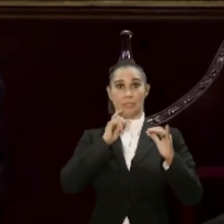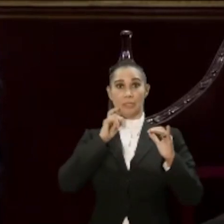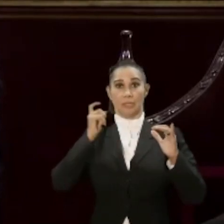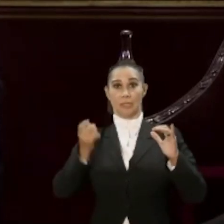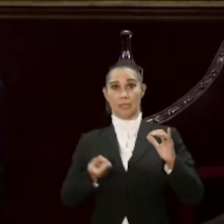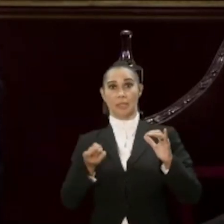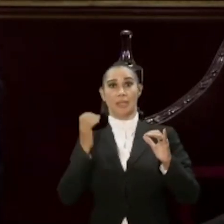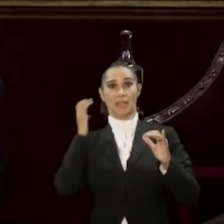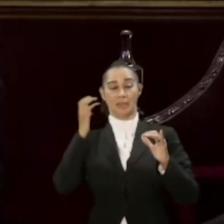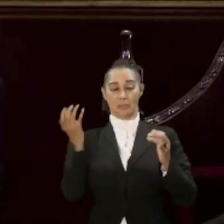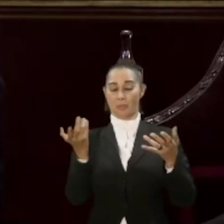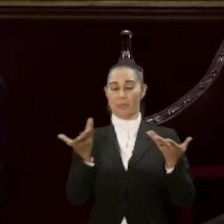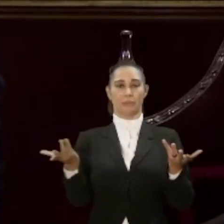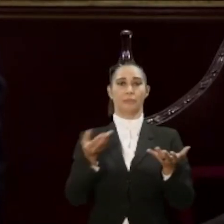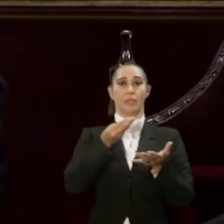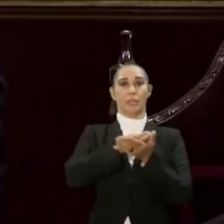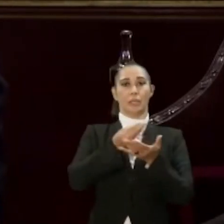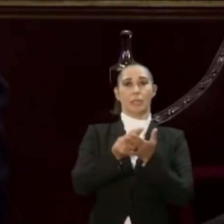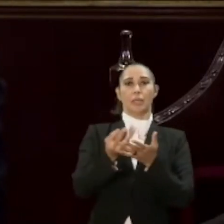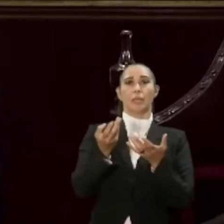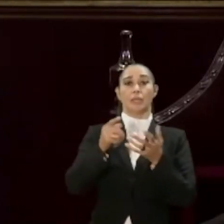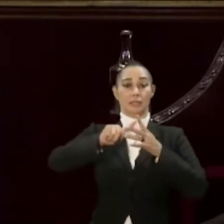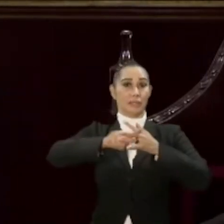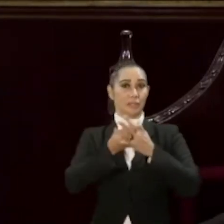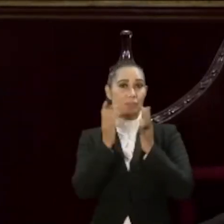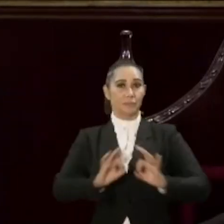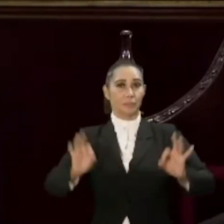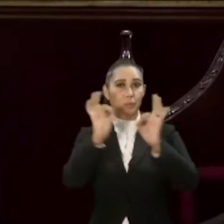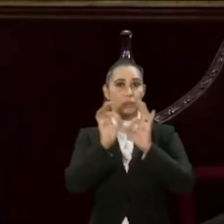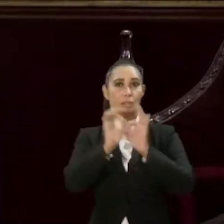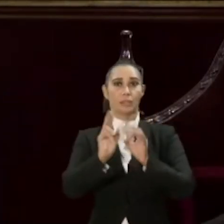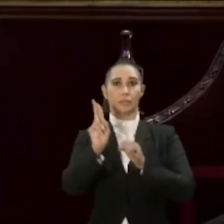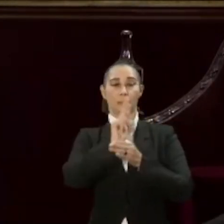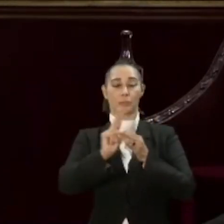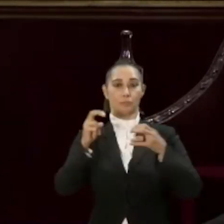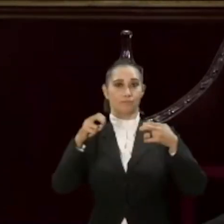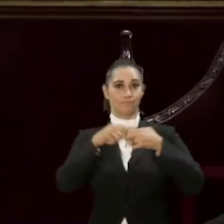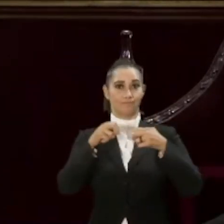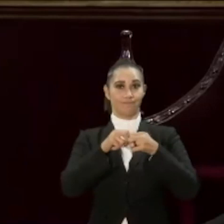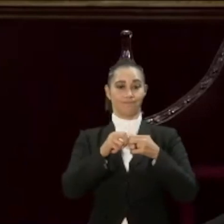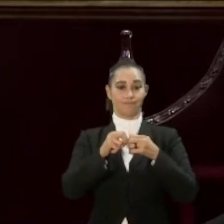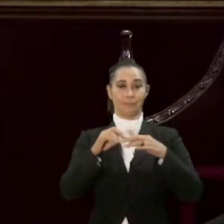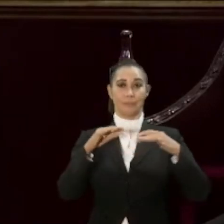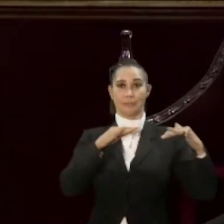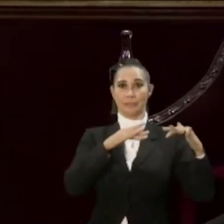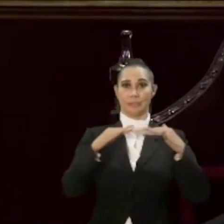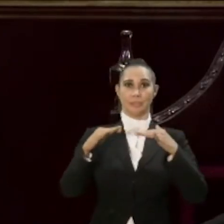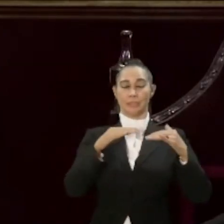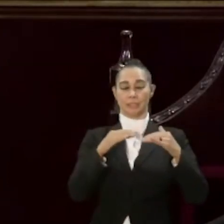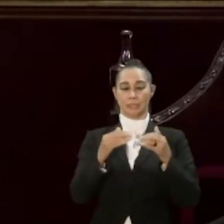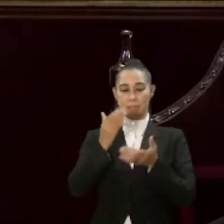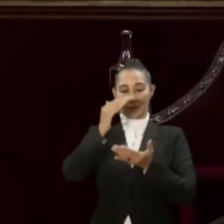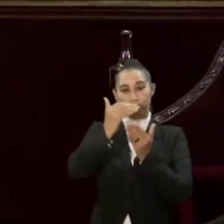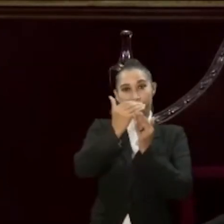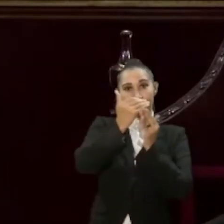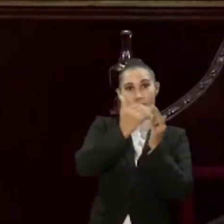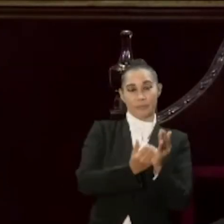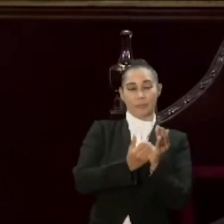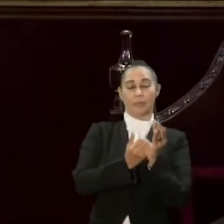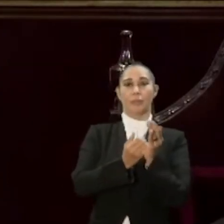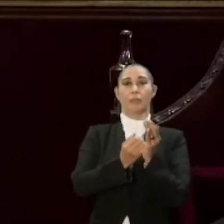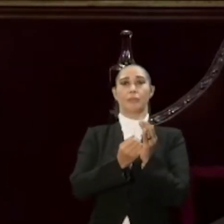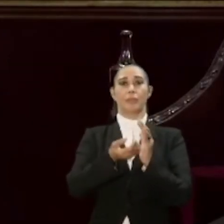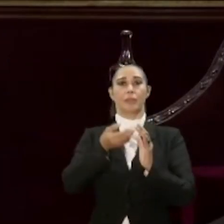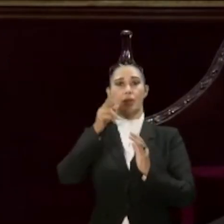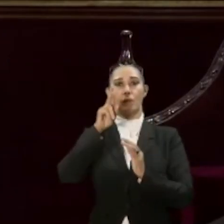las principales fuentes primarias de producción de electricidad en nuestro país. La guerra implicó un recorte gradual del suministro de gas desde